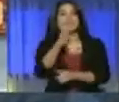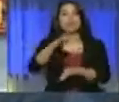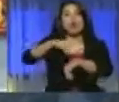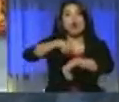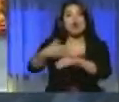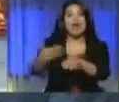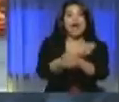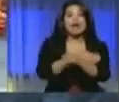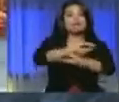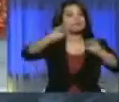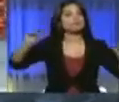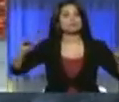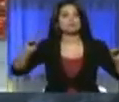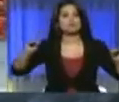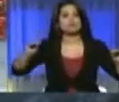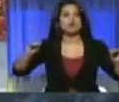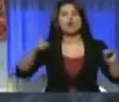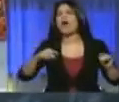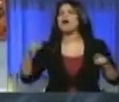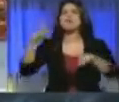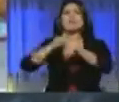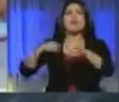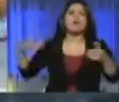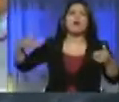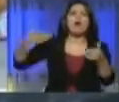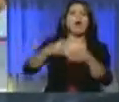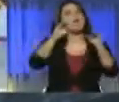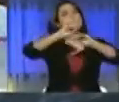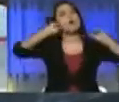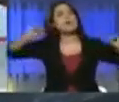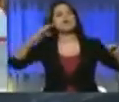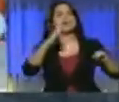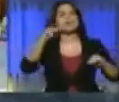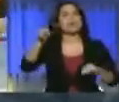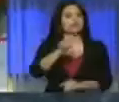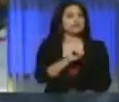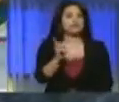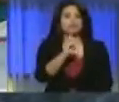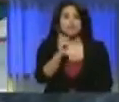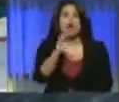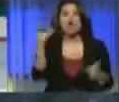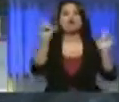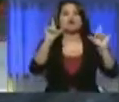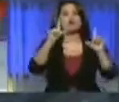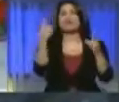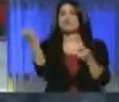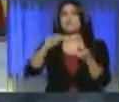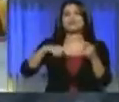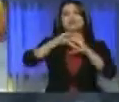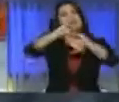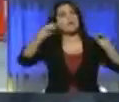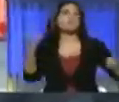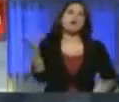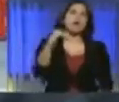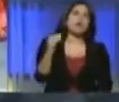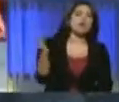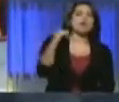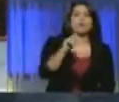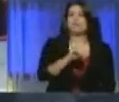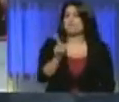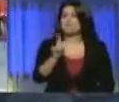no es convocada, Silvia, por CNN y todas las televisoras convocando un mes. ¡Vamos! ¡No!